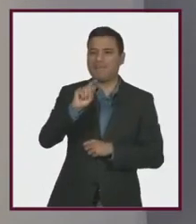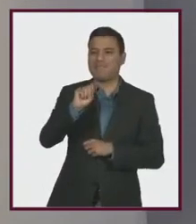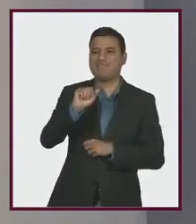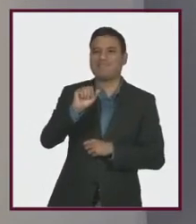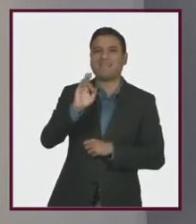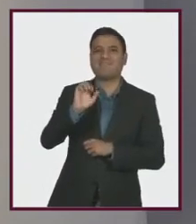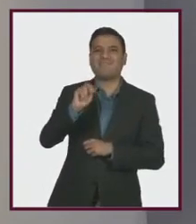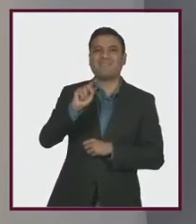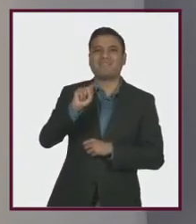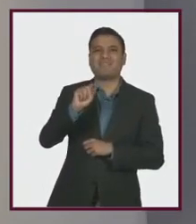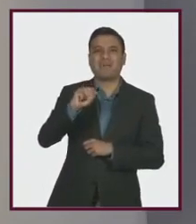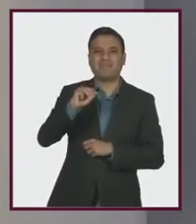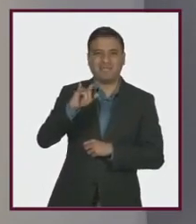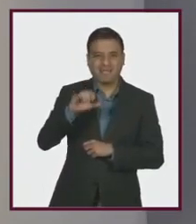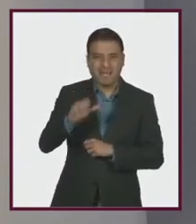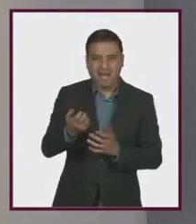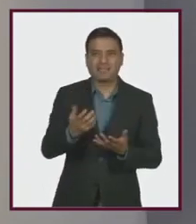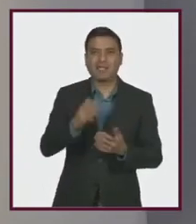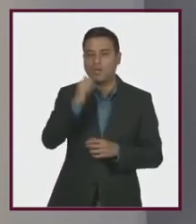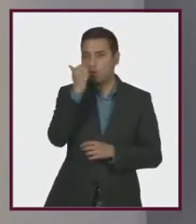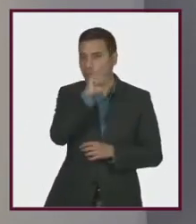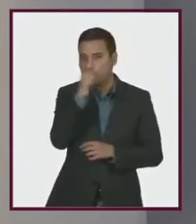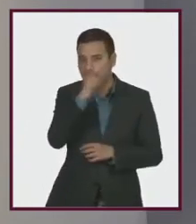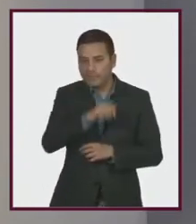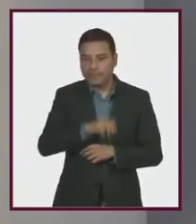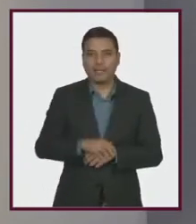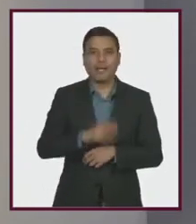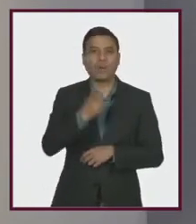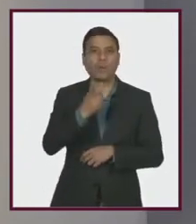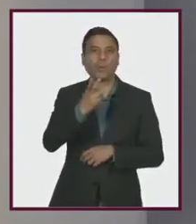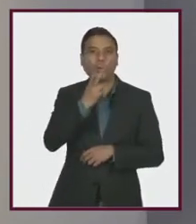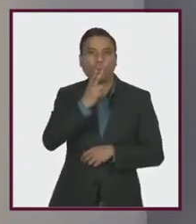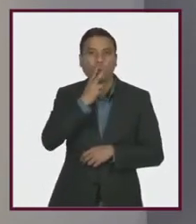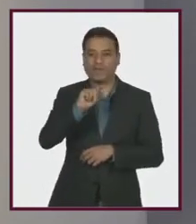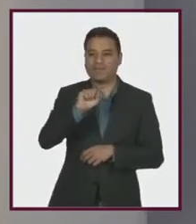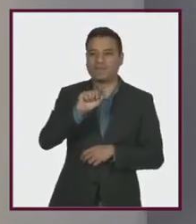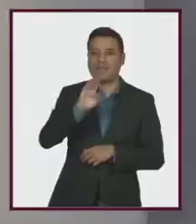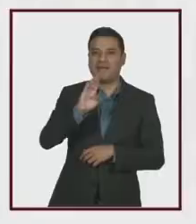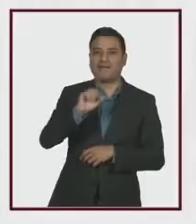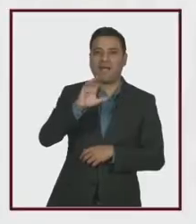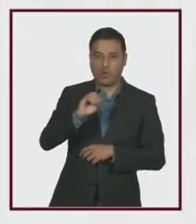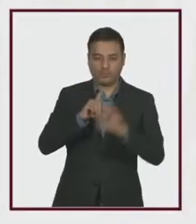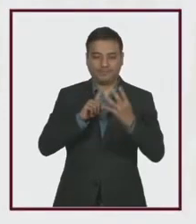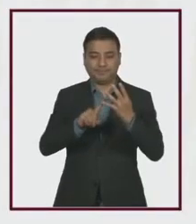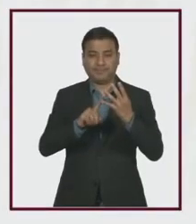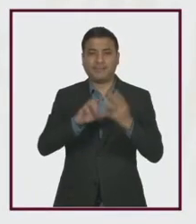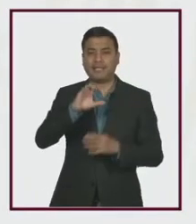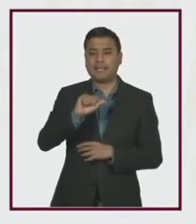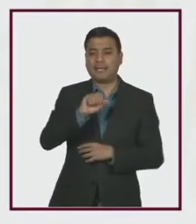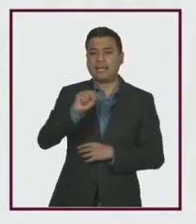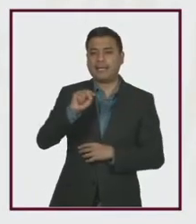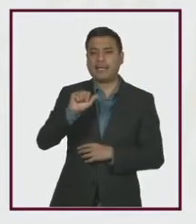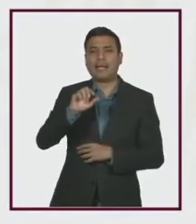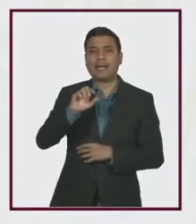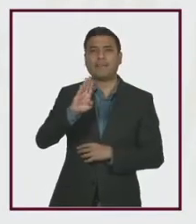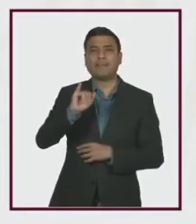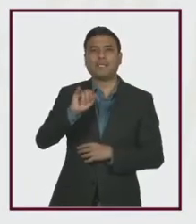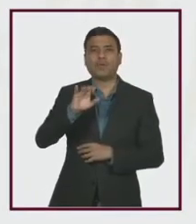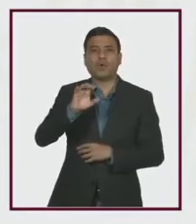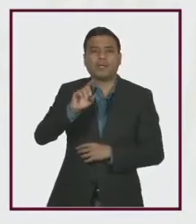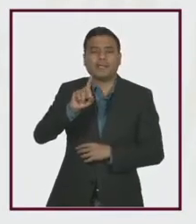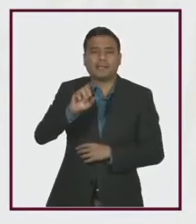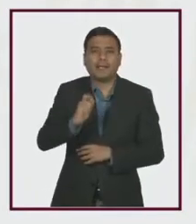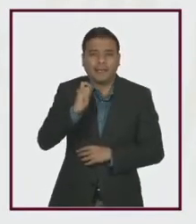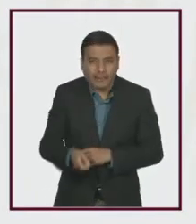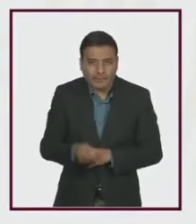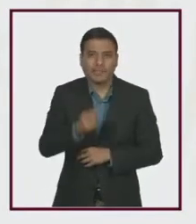anfetaminas, la cocaína y el tabaco. Y el área de los cannabinoides, que pueden ser el cannabis que todos conocemos o los